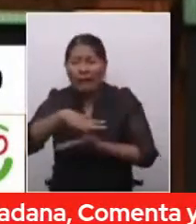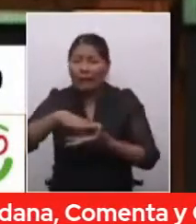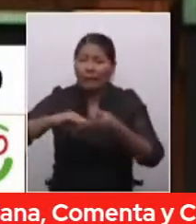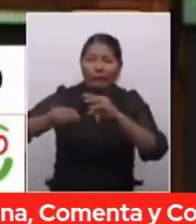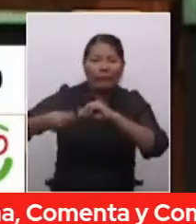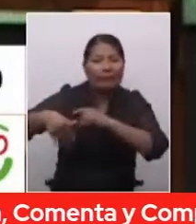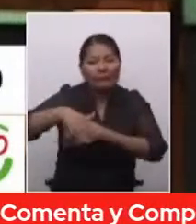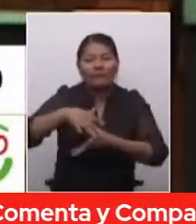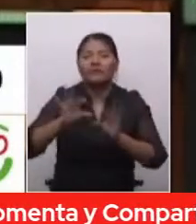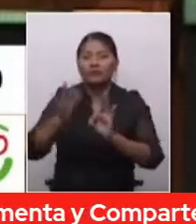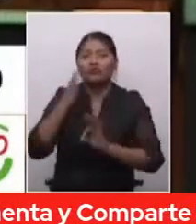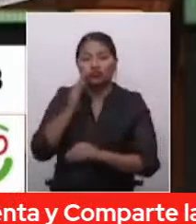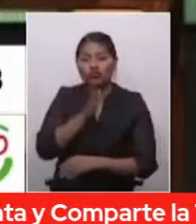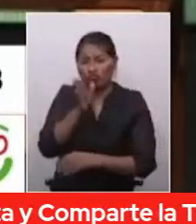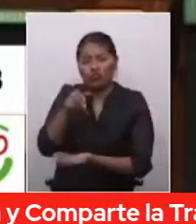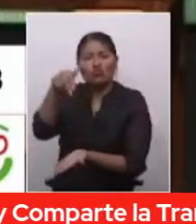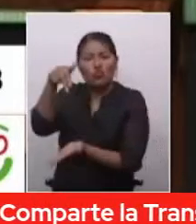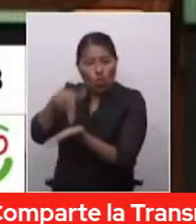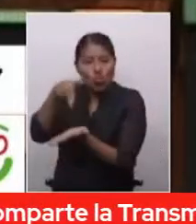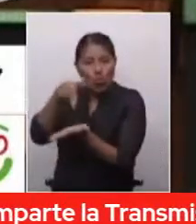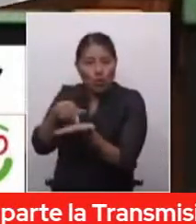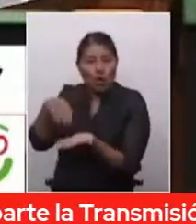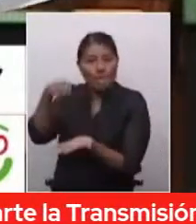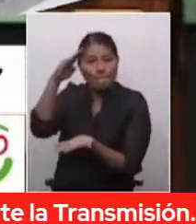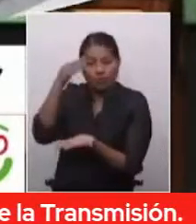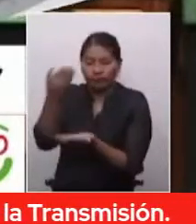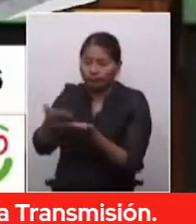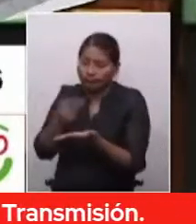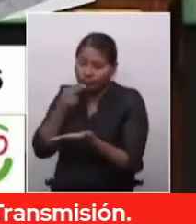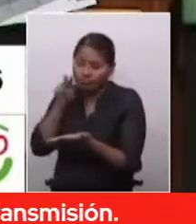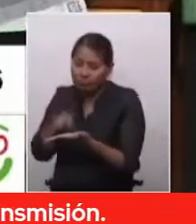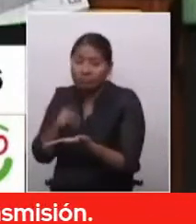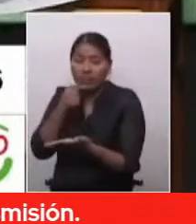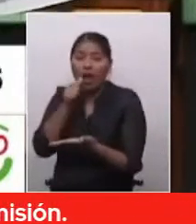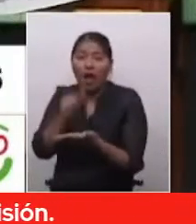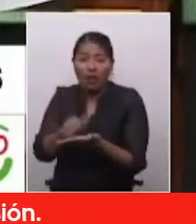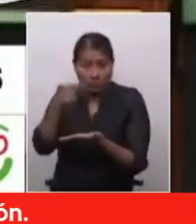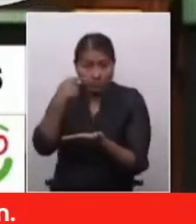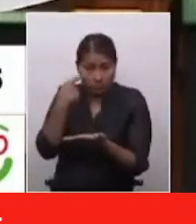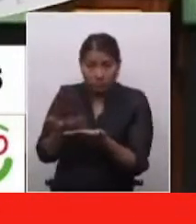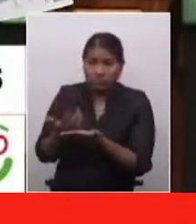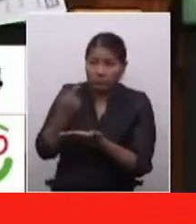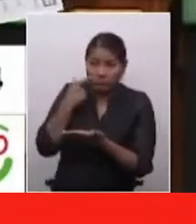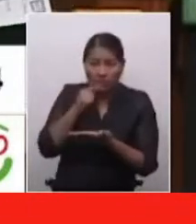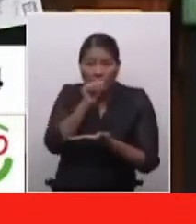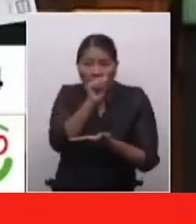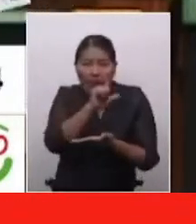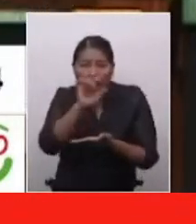notario a la policía y ha levantado acta y lo tienen ustedes en